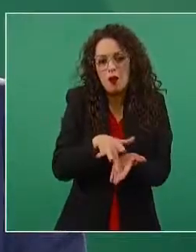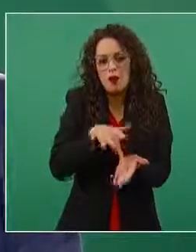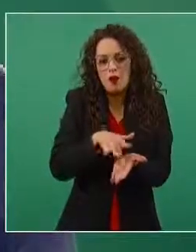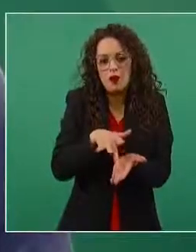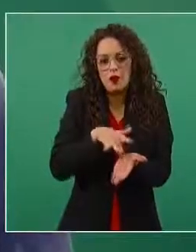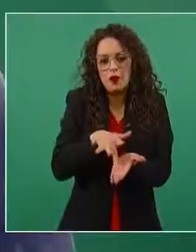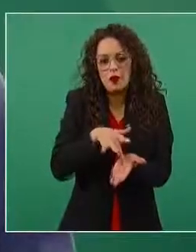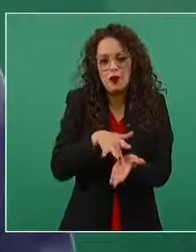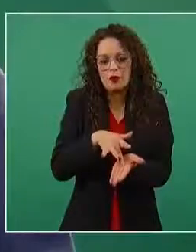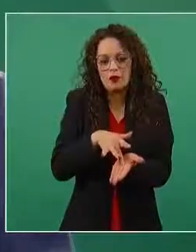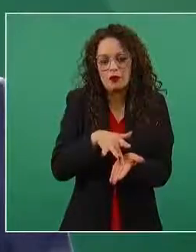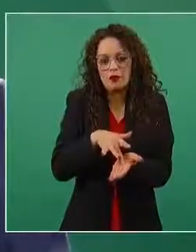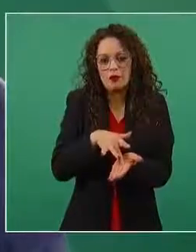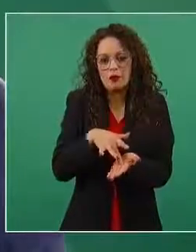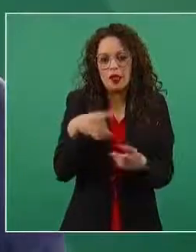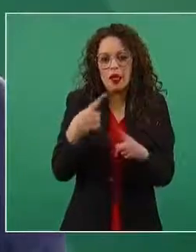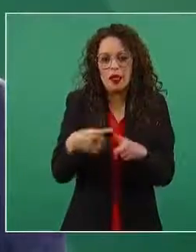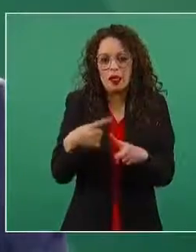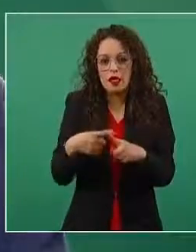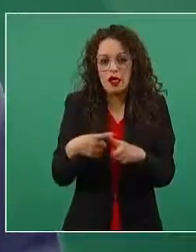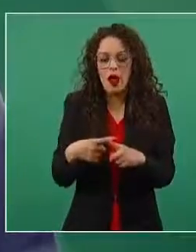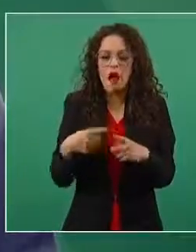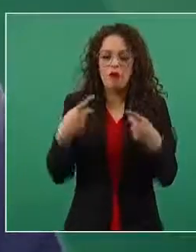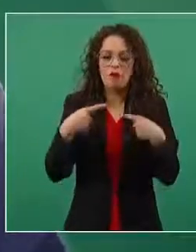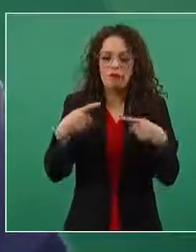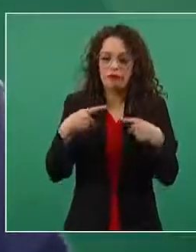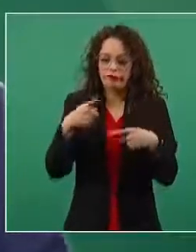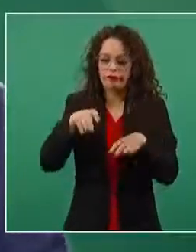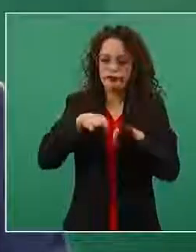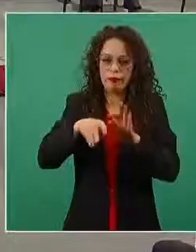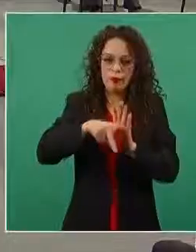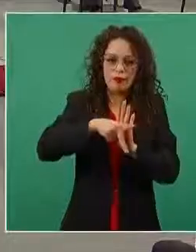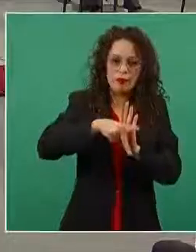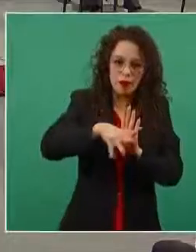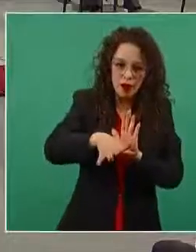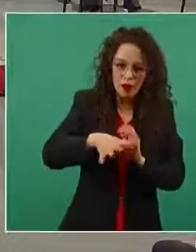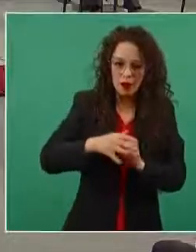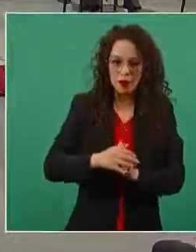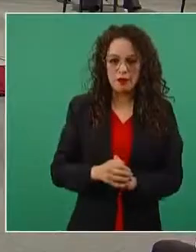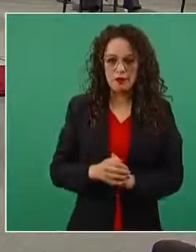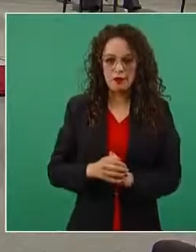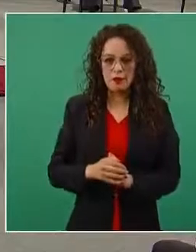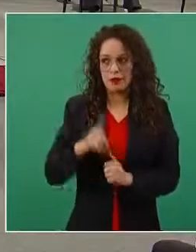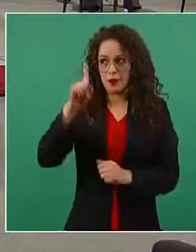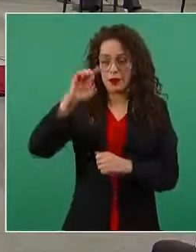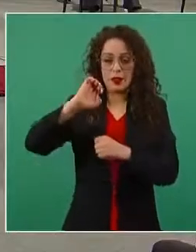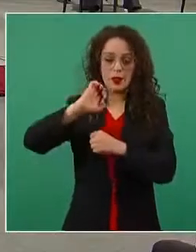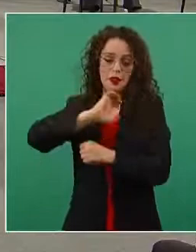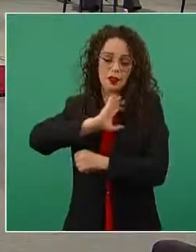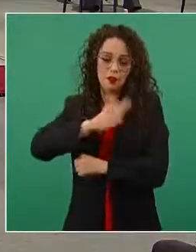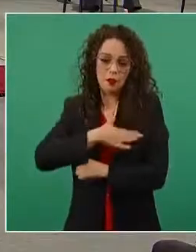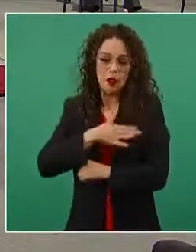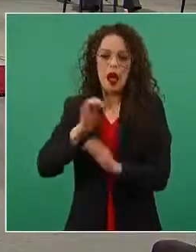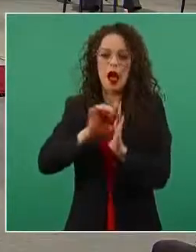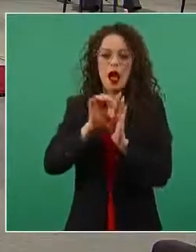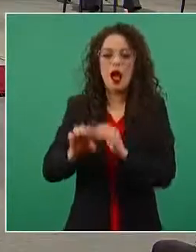de los periódicos de España, como El País, que es un